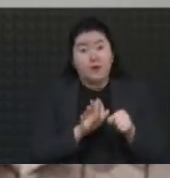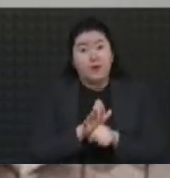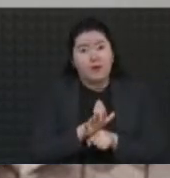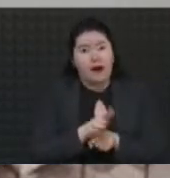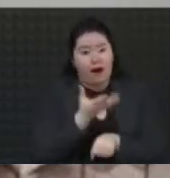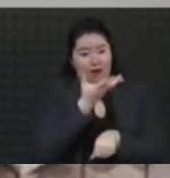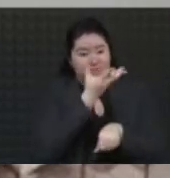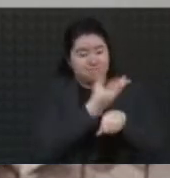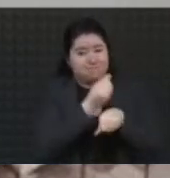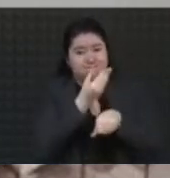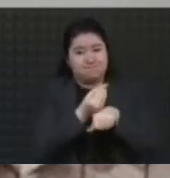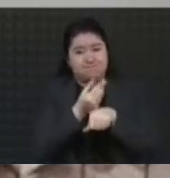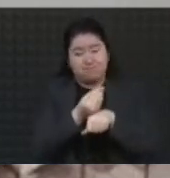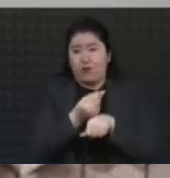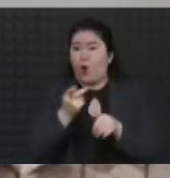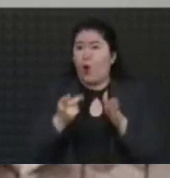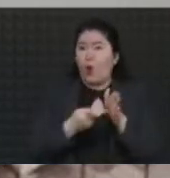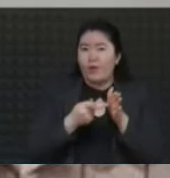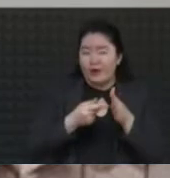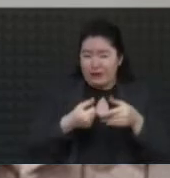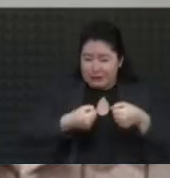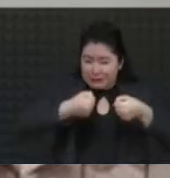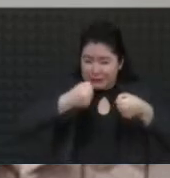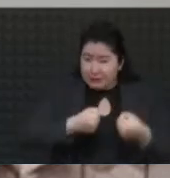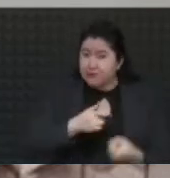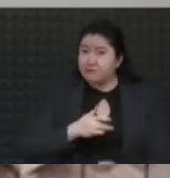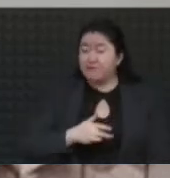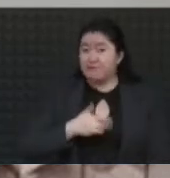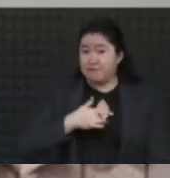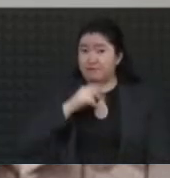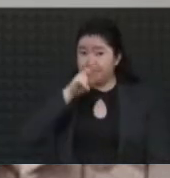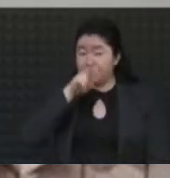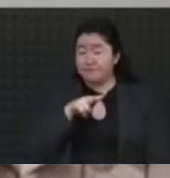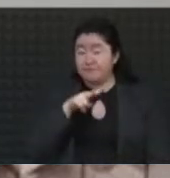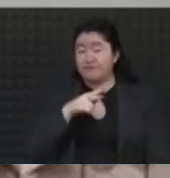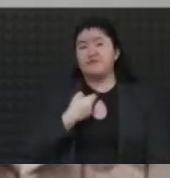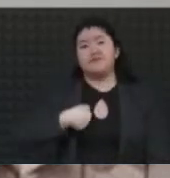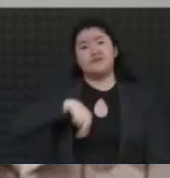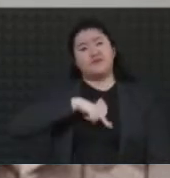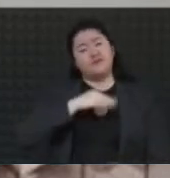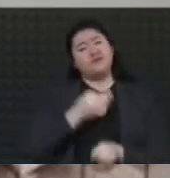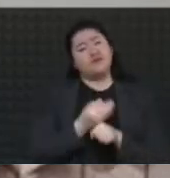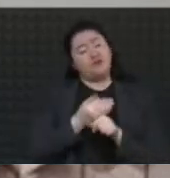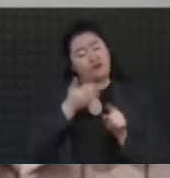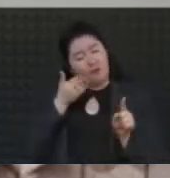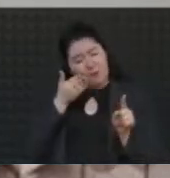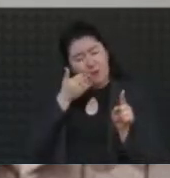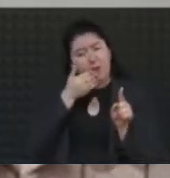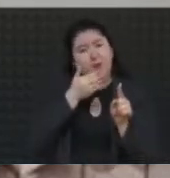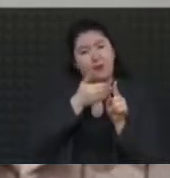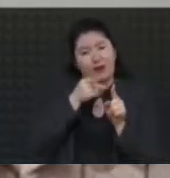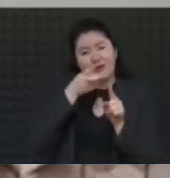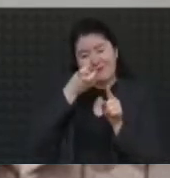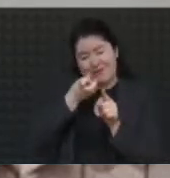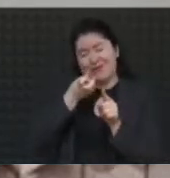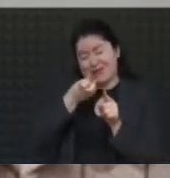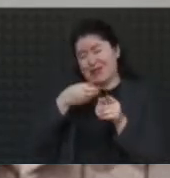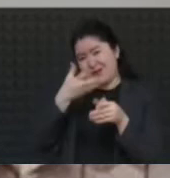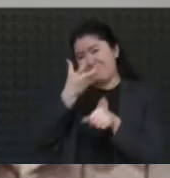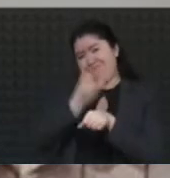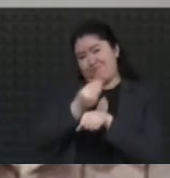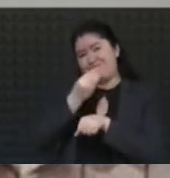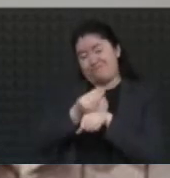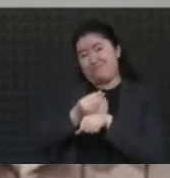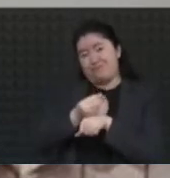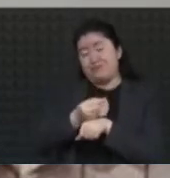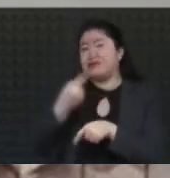de manera segura. En eso estamos nosotros concentrados, particularmente en nuestro secretario de Obras, que como ustedes saben